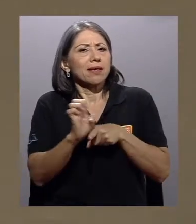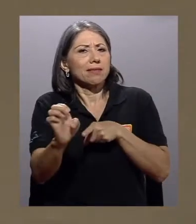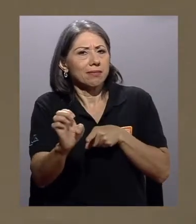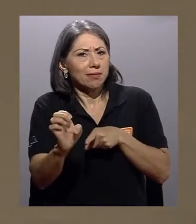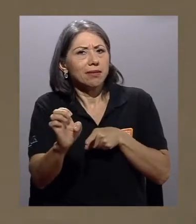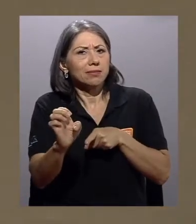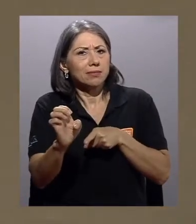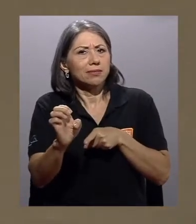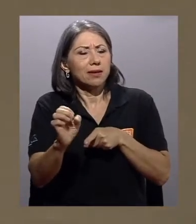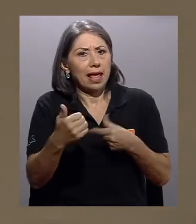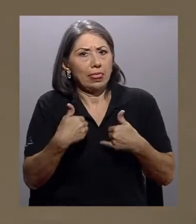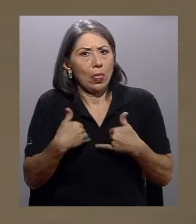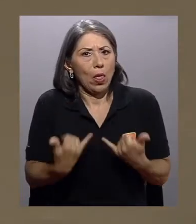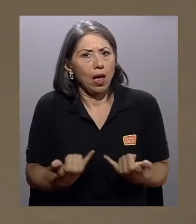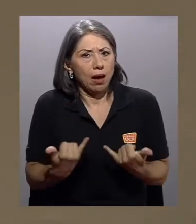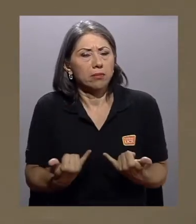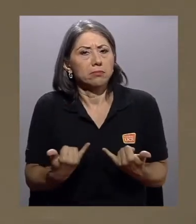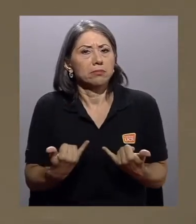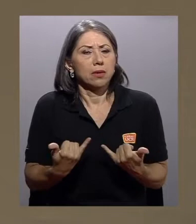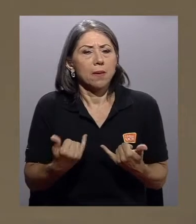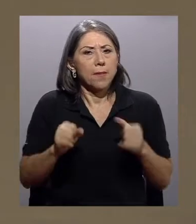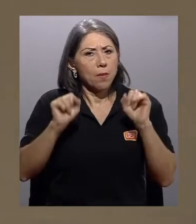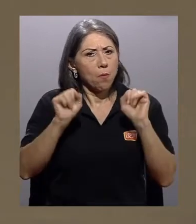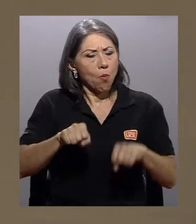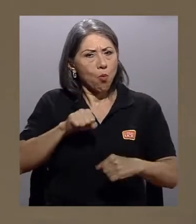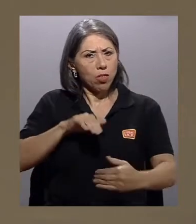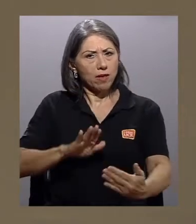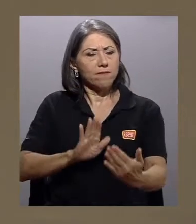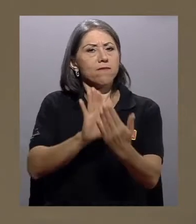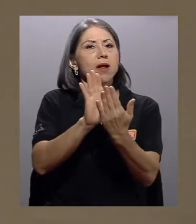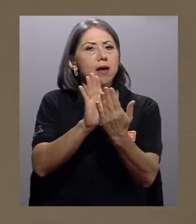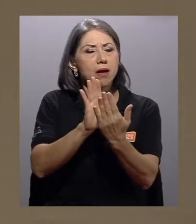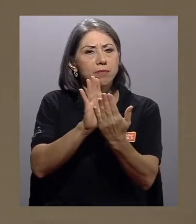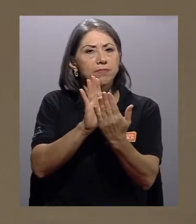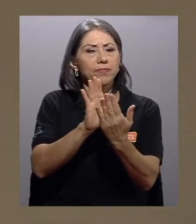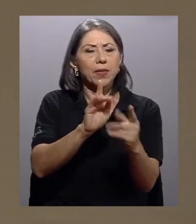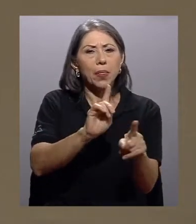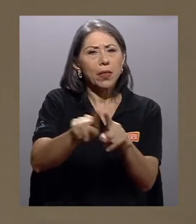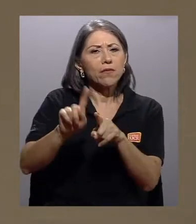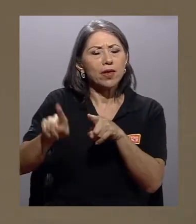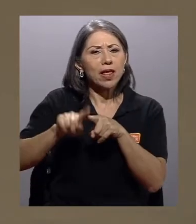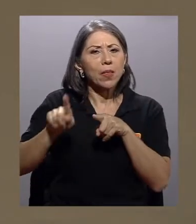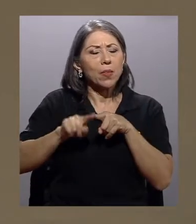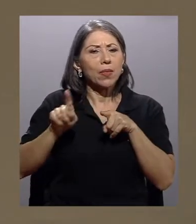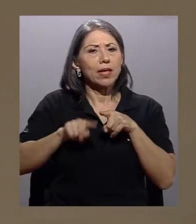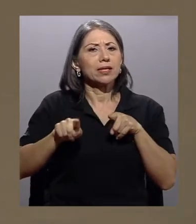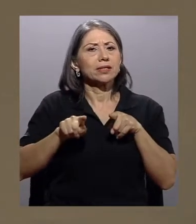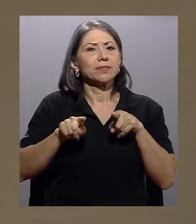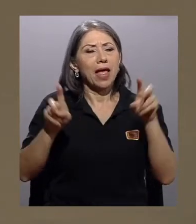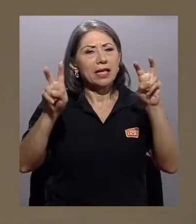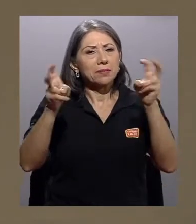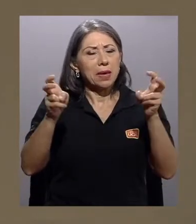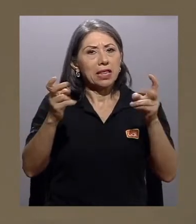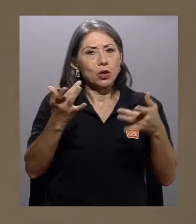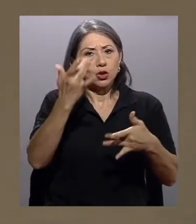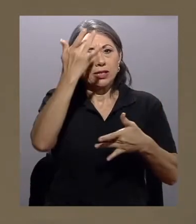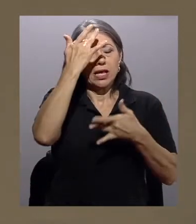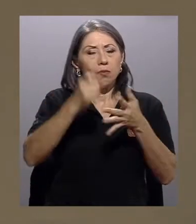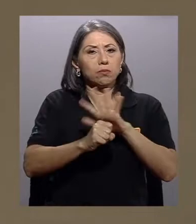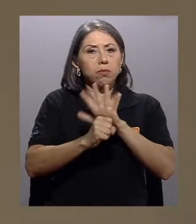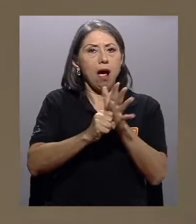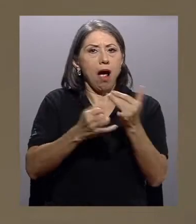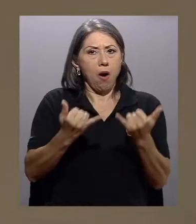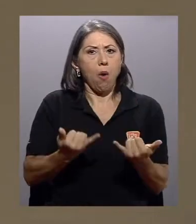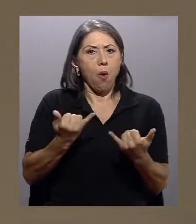herramientas éticas con las que contamos en este momento para poder enfrentar los diferentes aspectos que esta pandemia